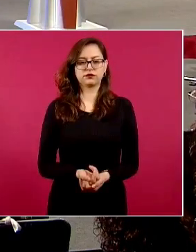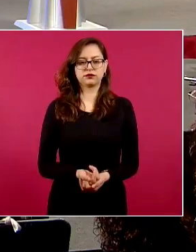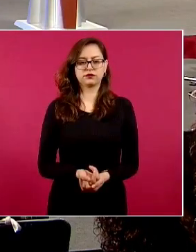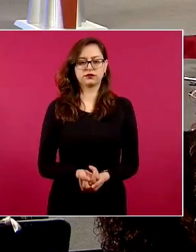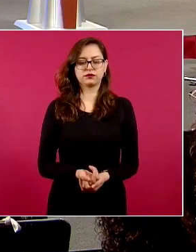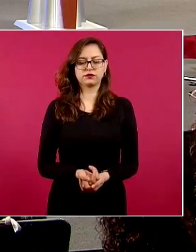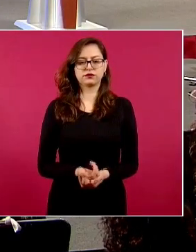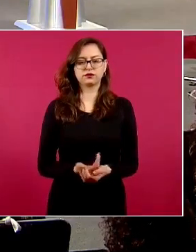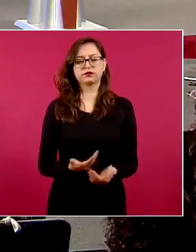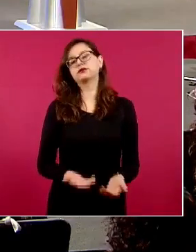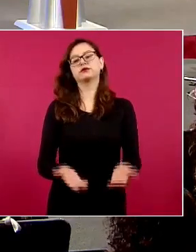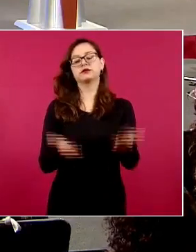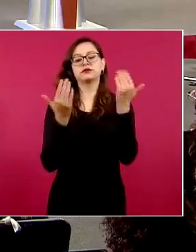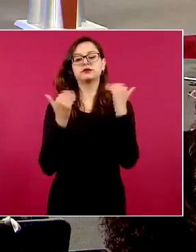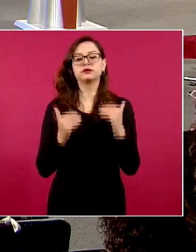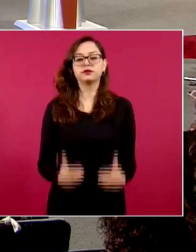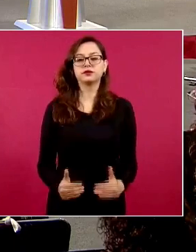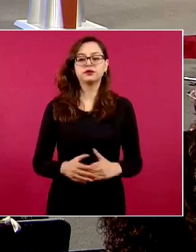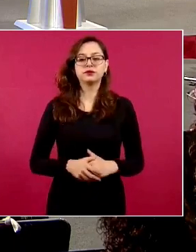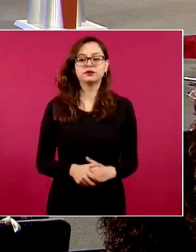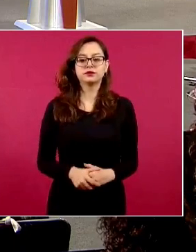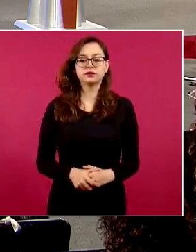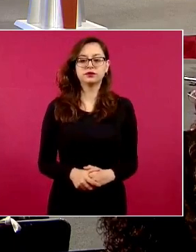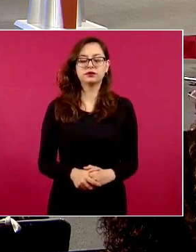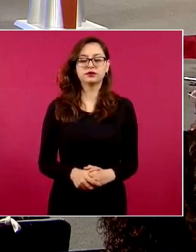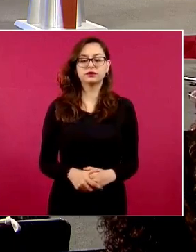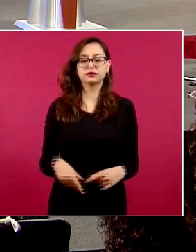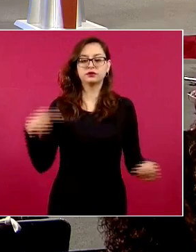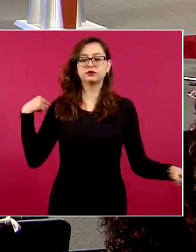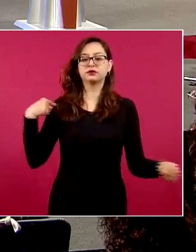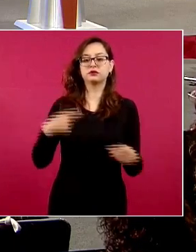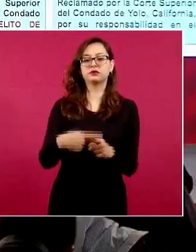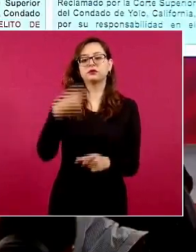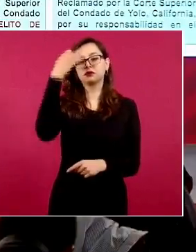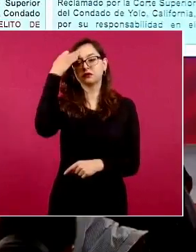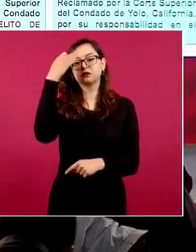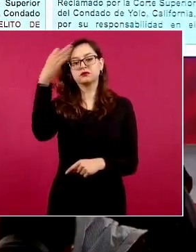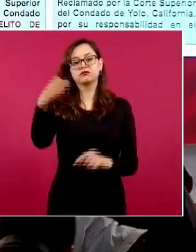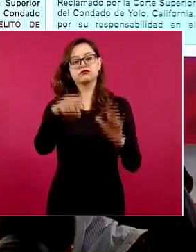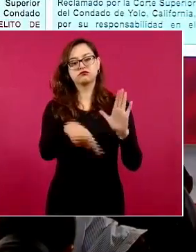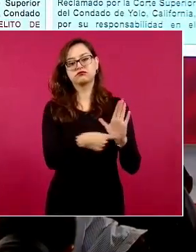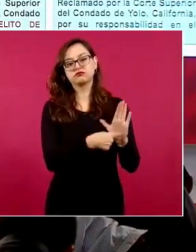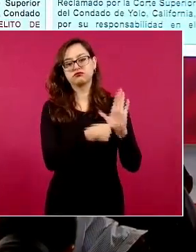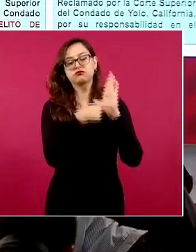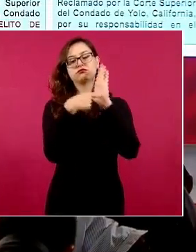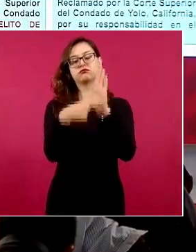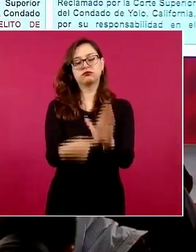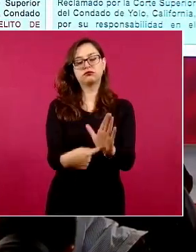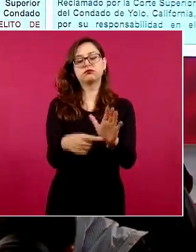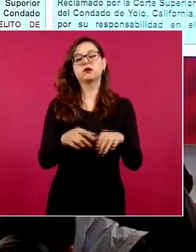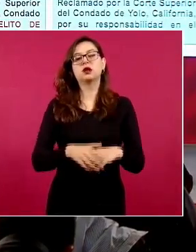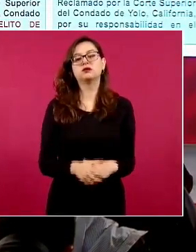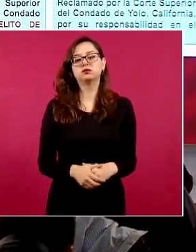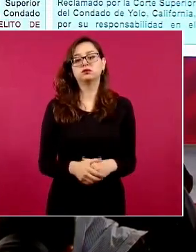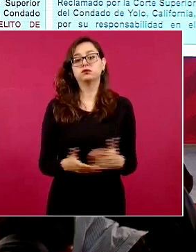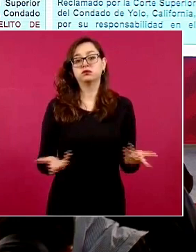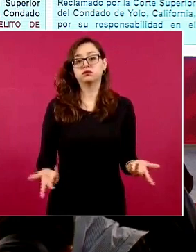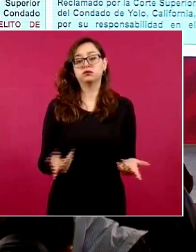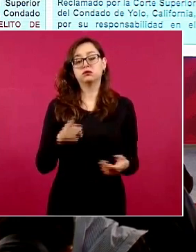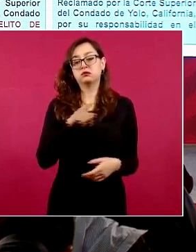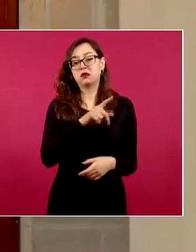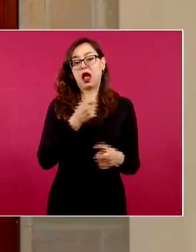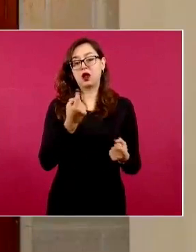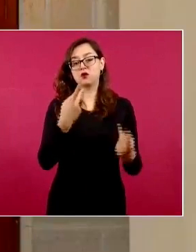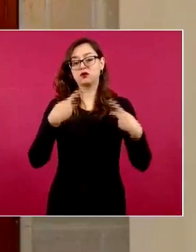país. Siguiente. En este periodo se da cuenta que en cumplimiento del Tratado de